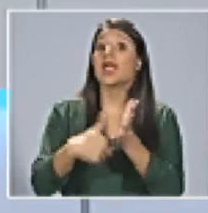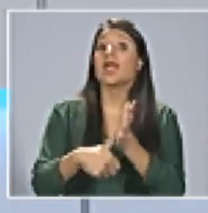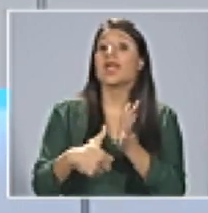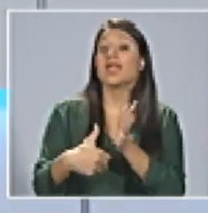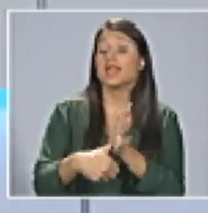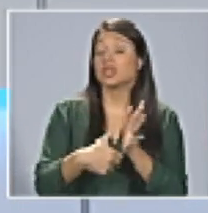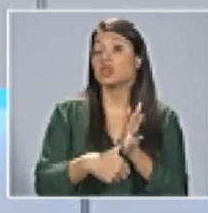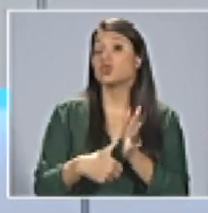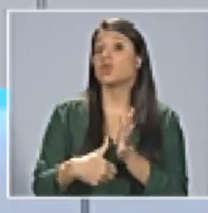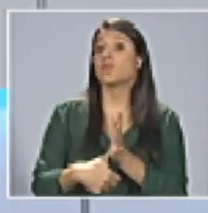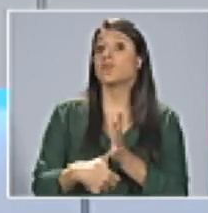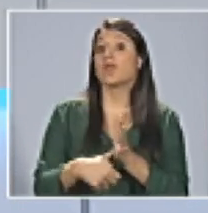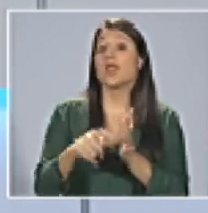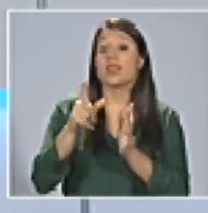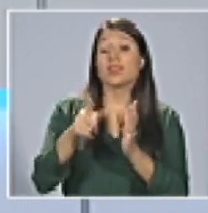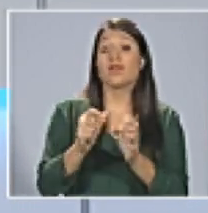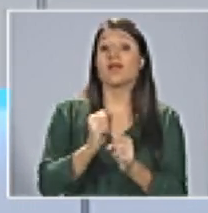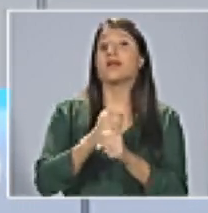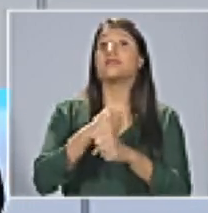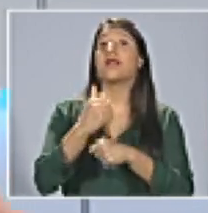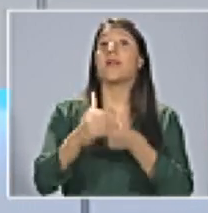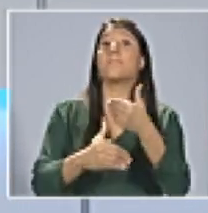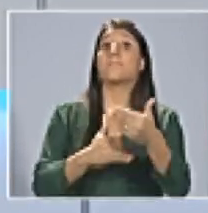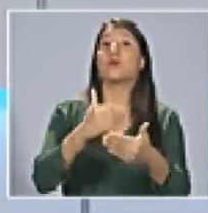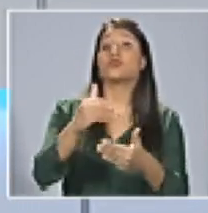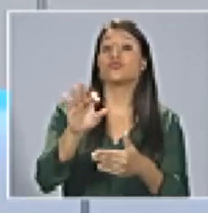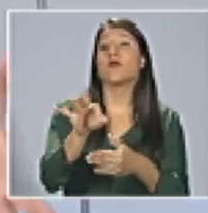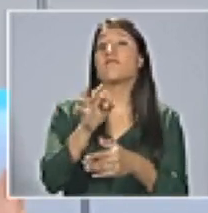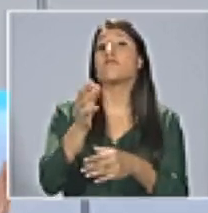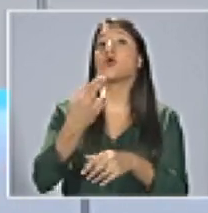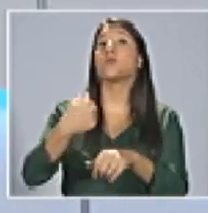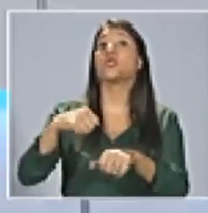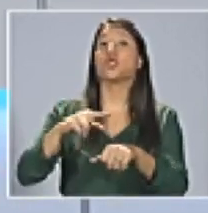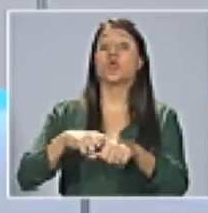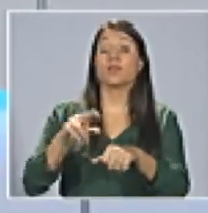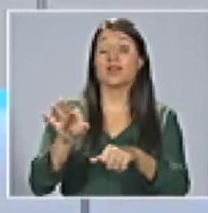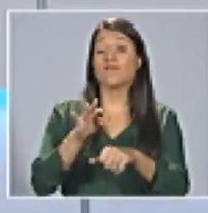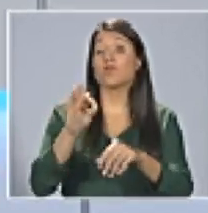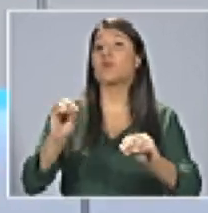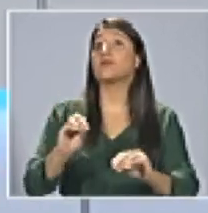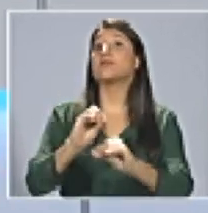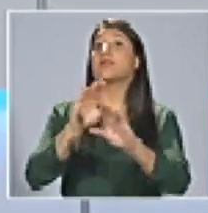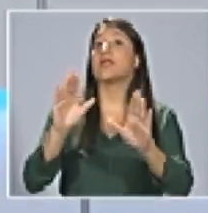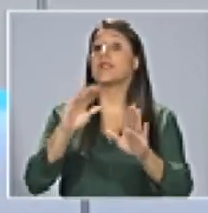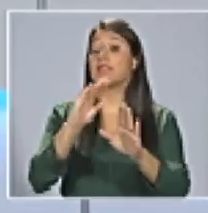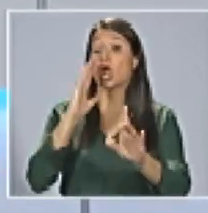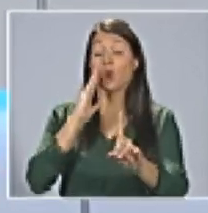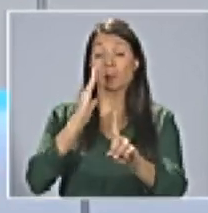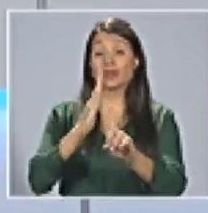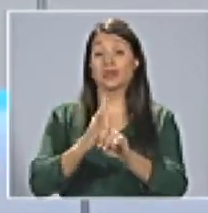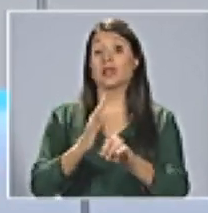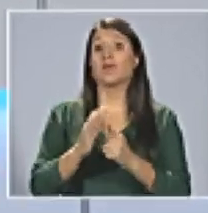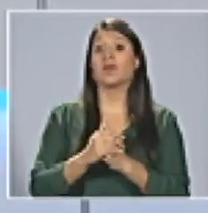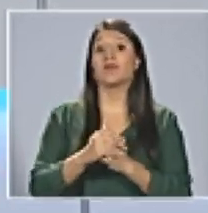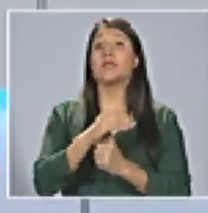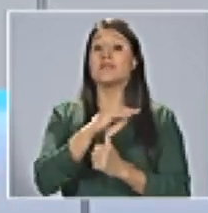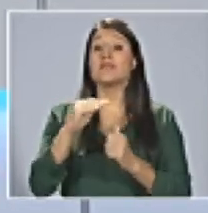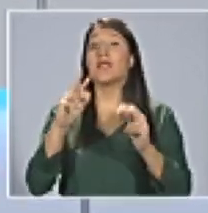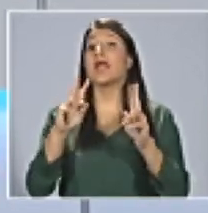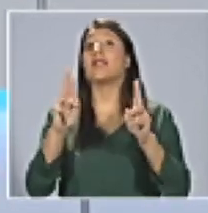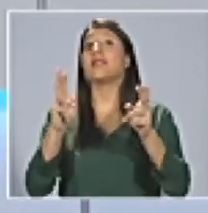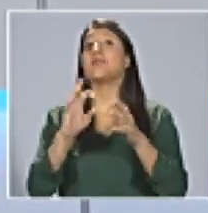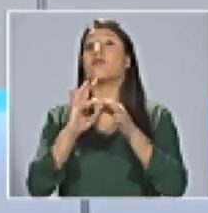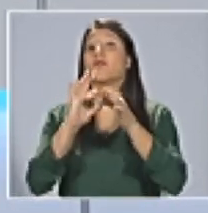ser tramitadas de manera normal, de manera transparente, objetiva, donde el tema de